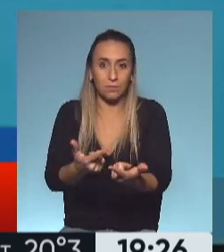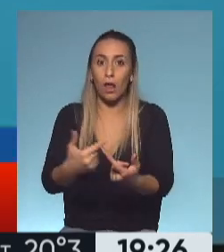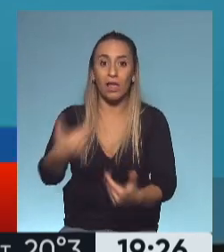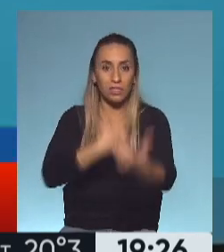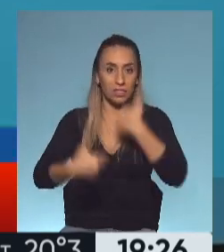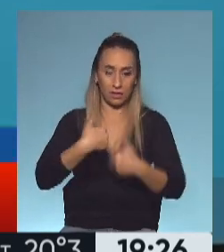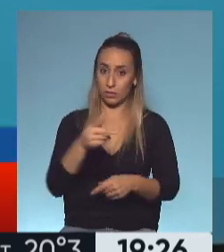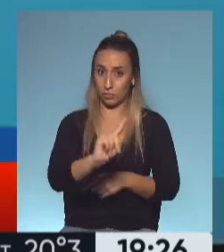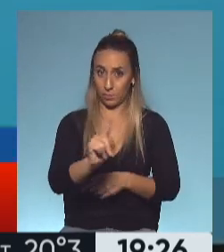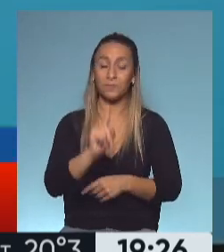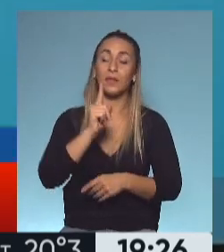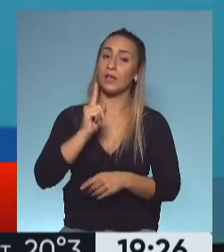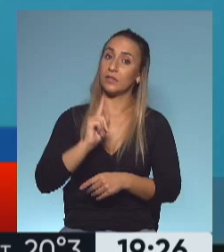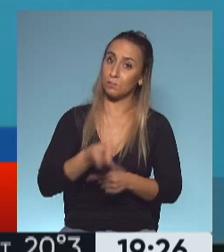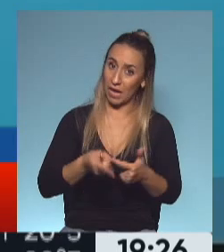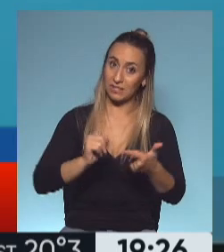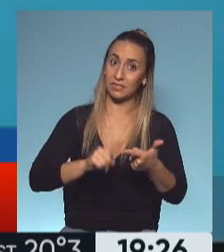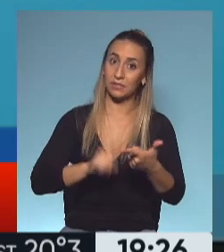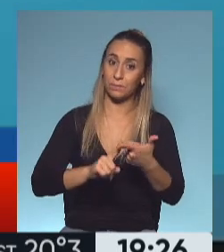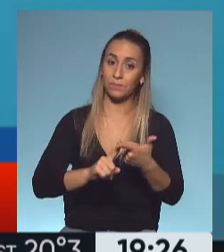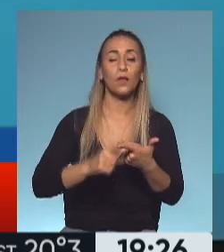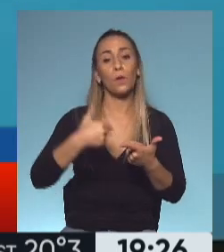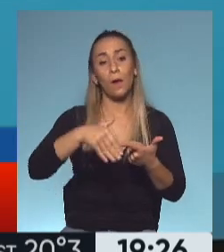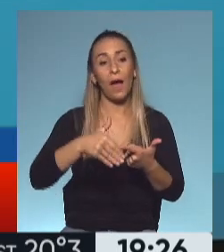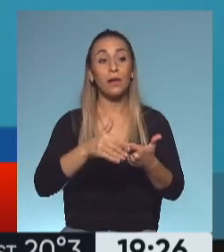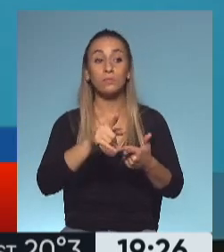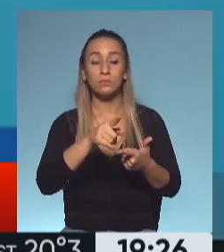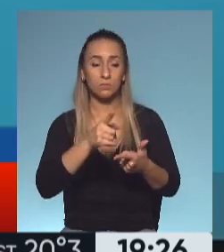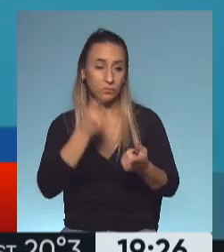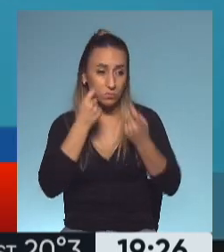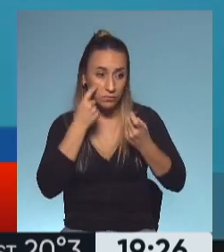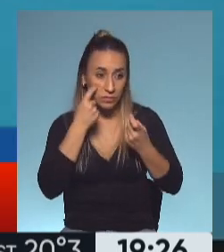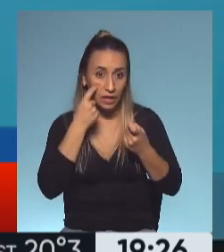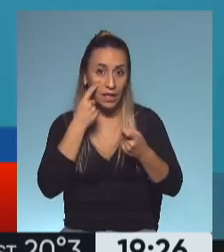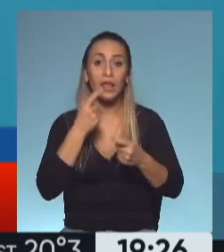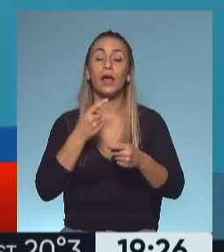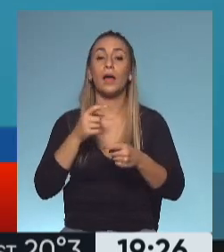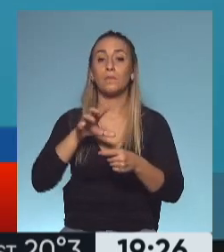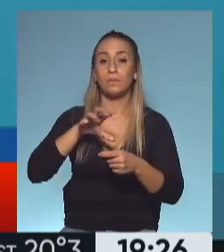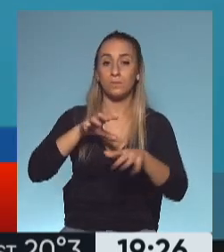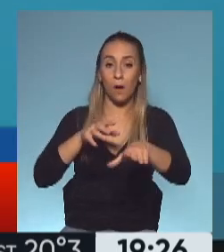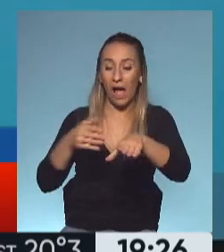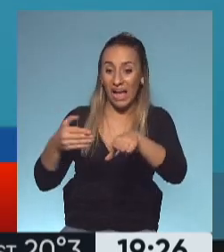Aires también cierres y controles en los accesos a la provincia,